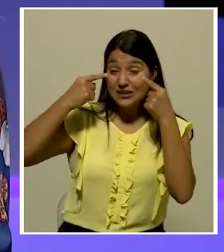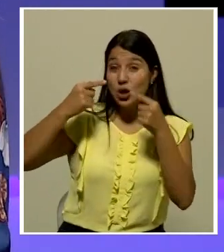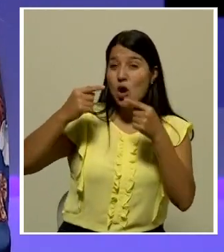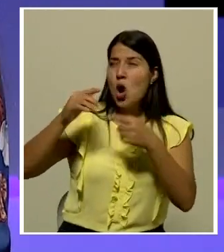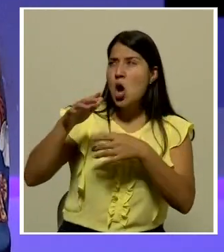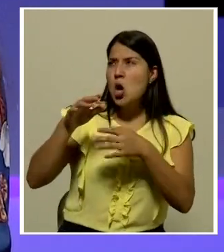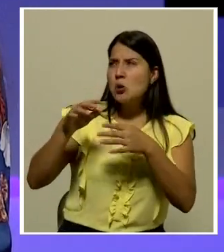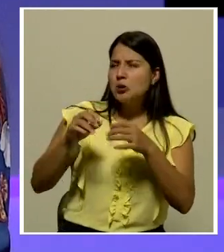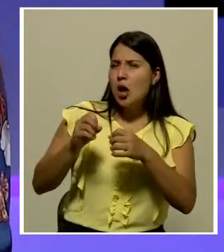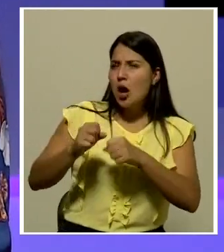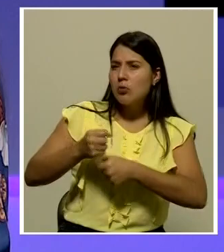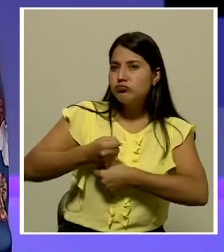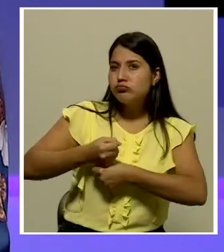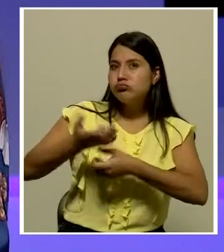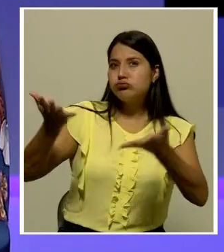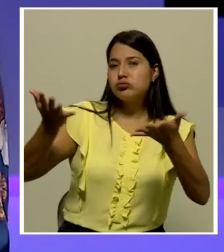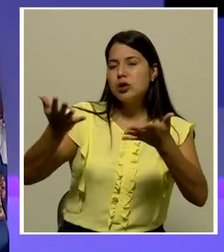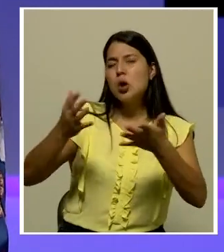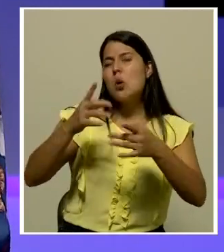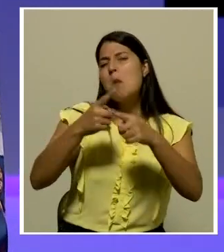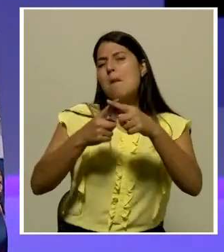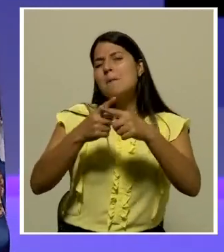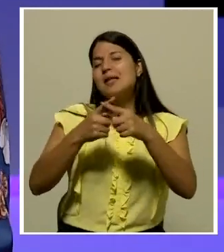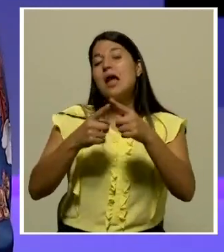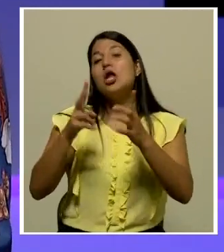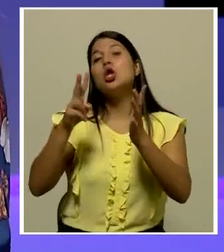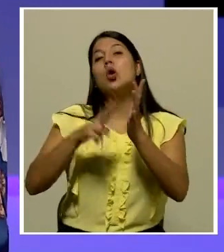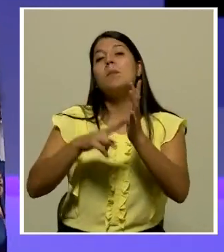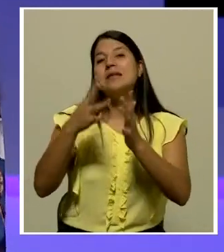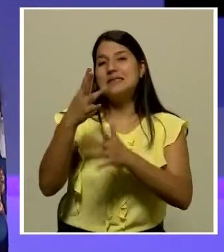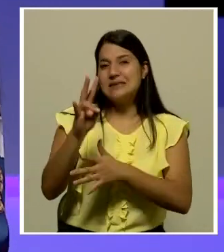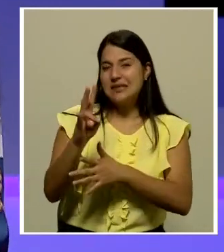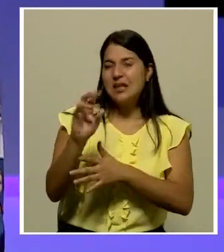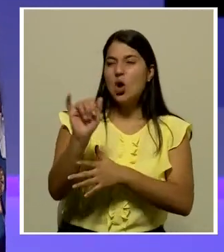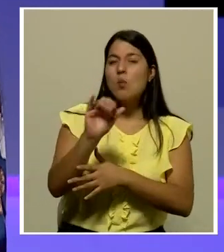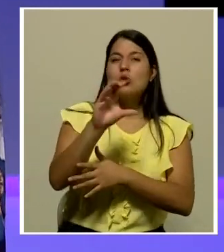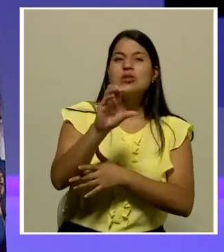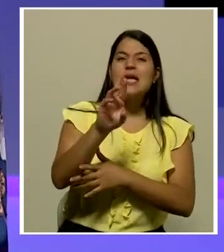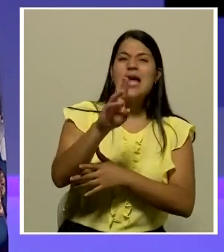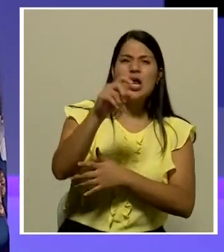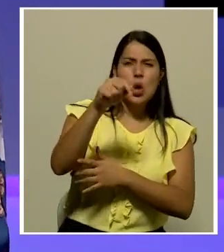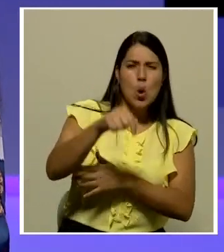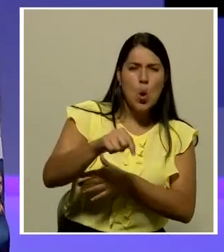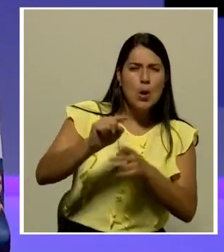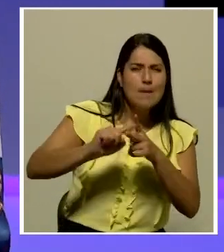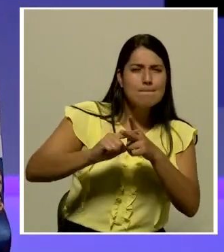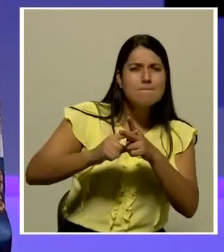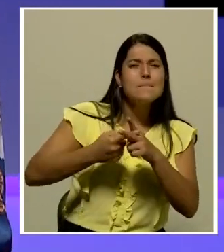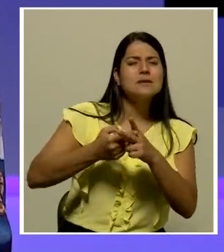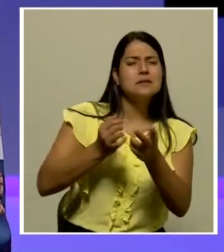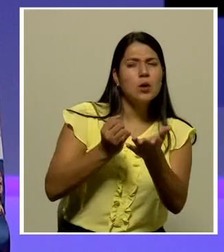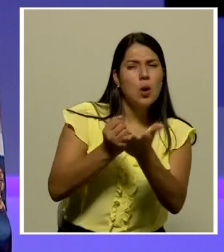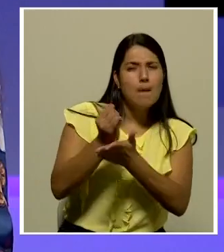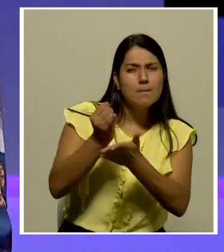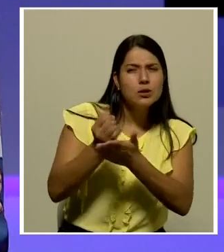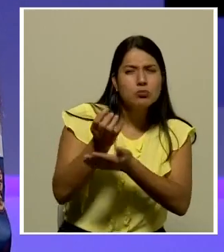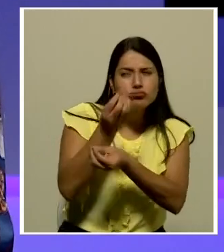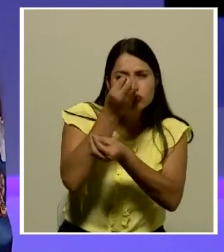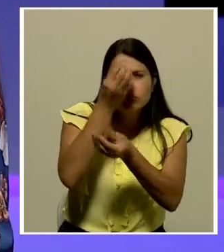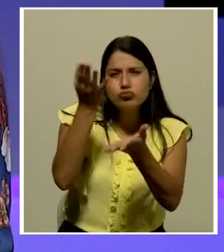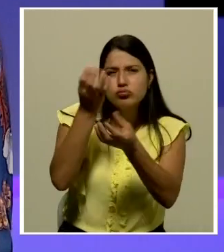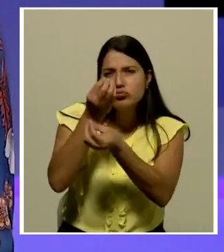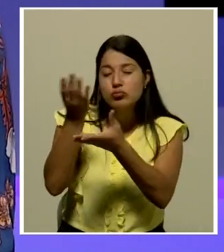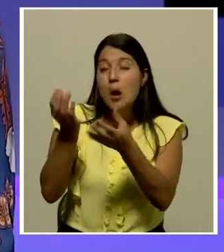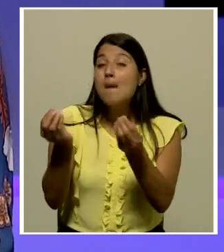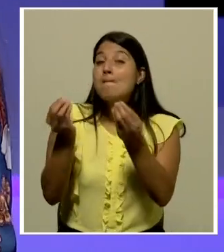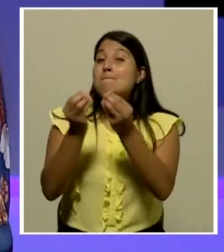a mediados del 2017, en junio, algunos medios como CR Hoy empezaron a hacer algunas publicaciones, sobre todo relacionadas con el